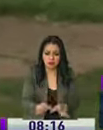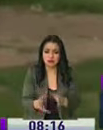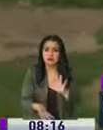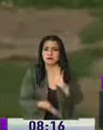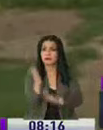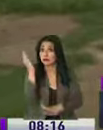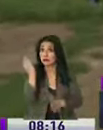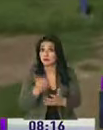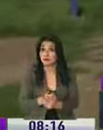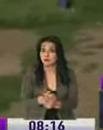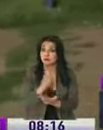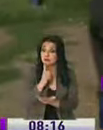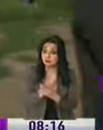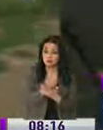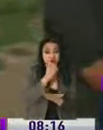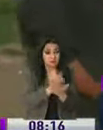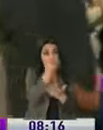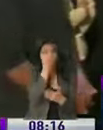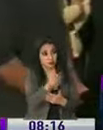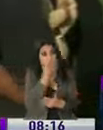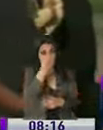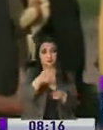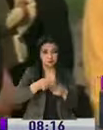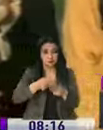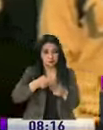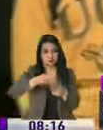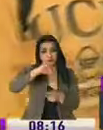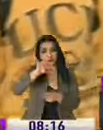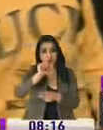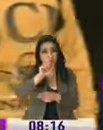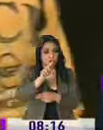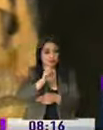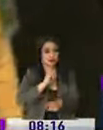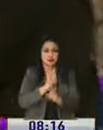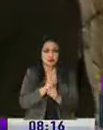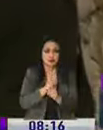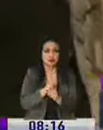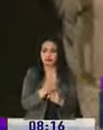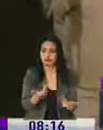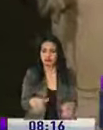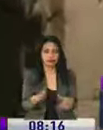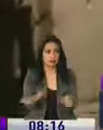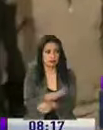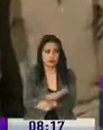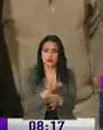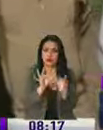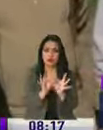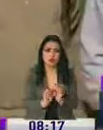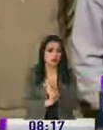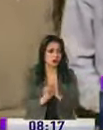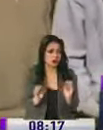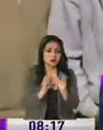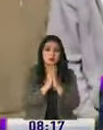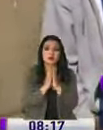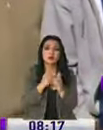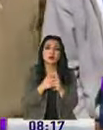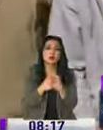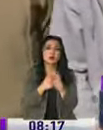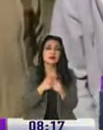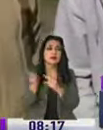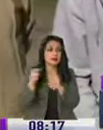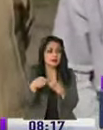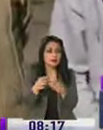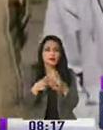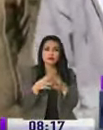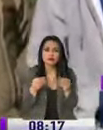Así es, buenos días, mi nombre es José Peña, yo soy de este sector. La verdad es que nos dejaron inconcluso, necesitamos de manera urgente que vengan a ayudarnos,